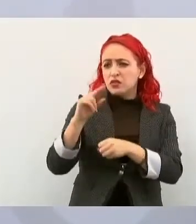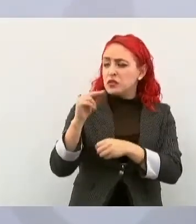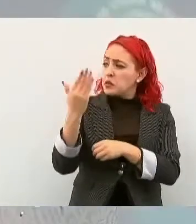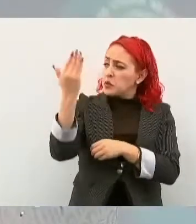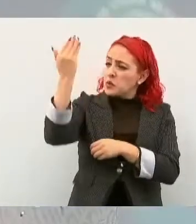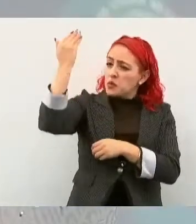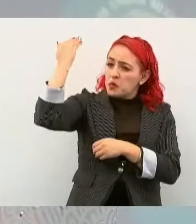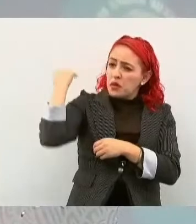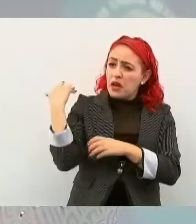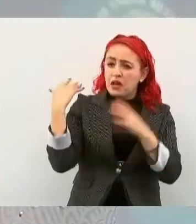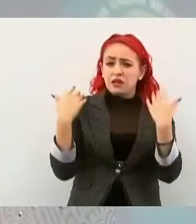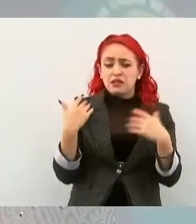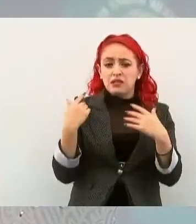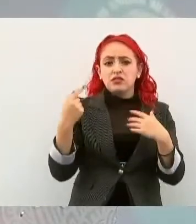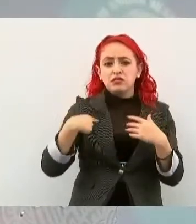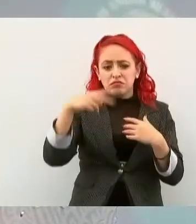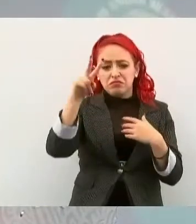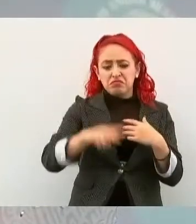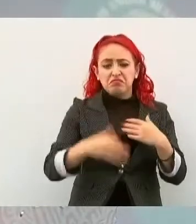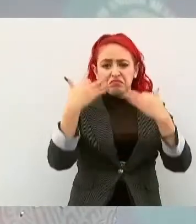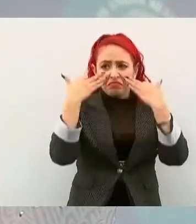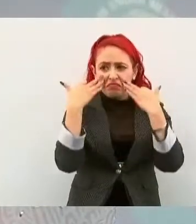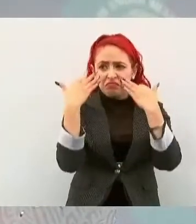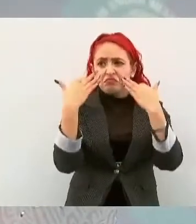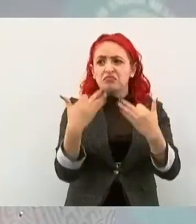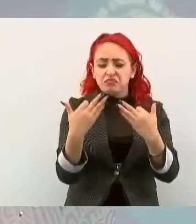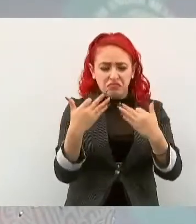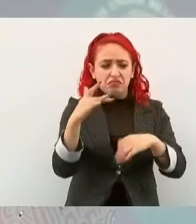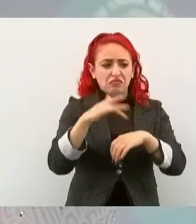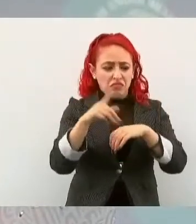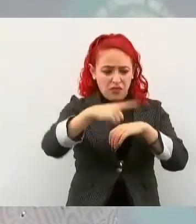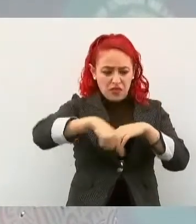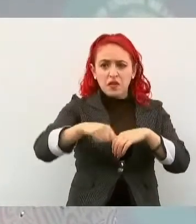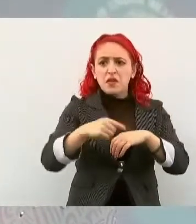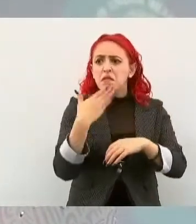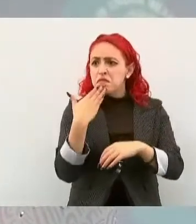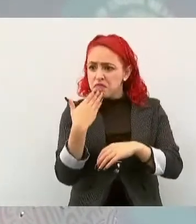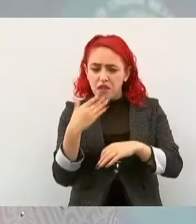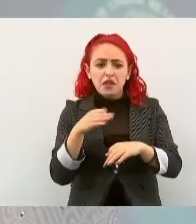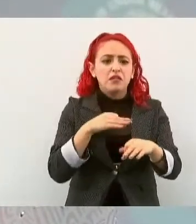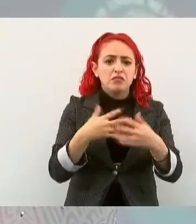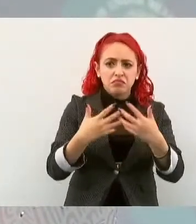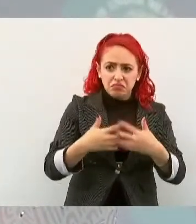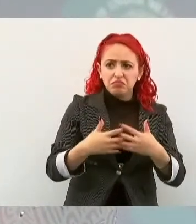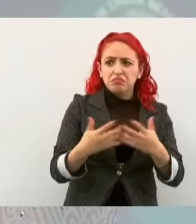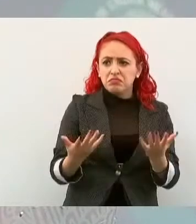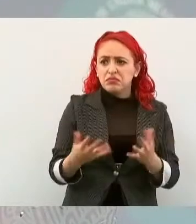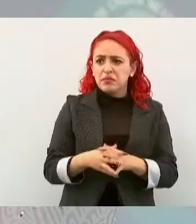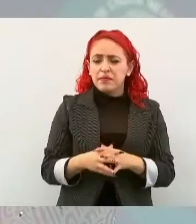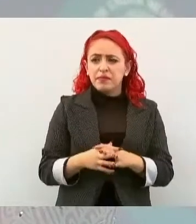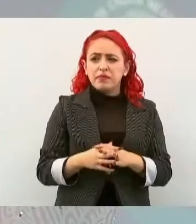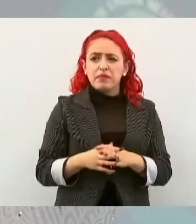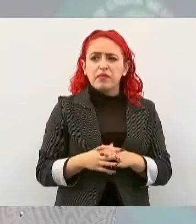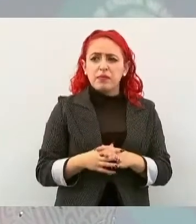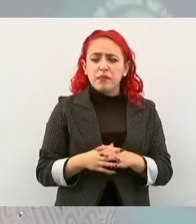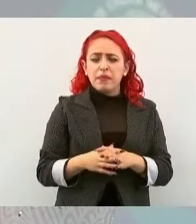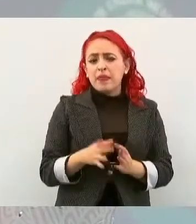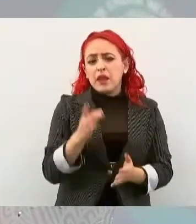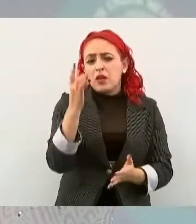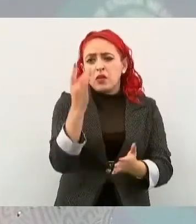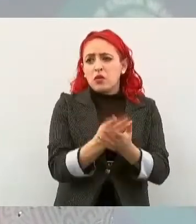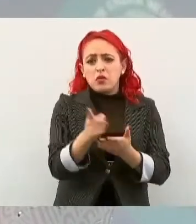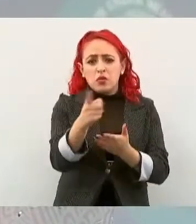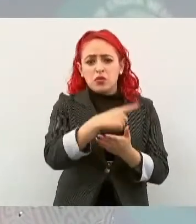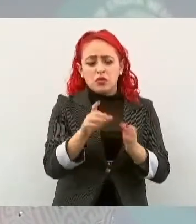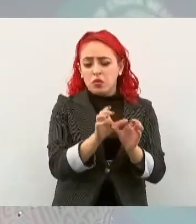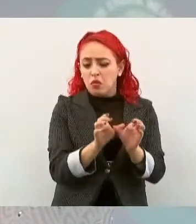pasado y me consta de que funcionaba bien y fue lo único que no